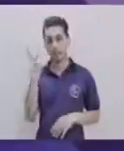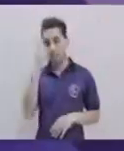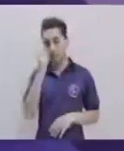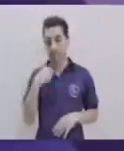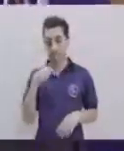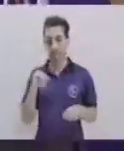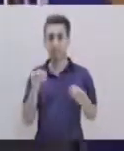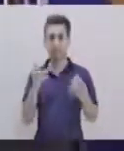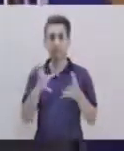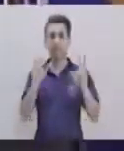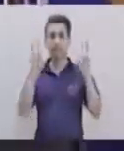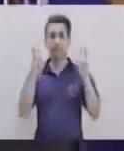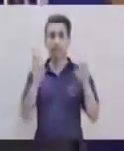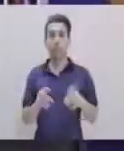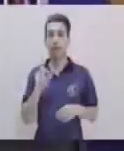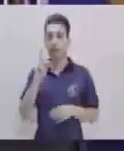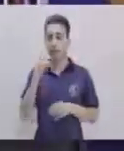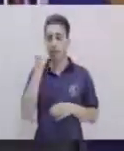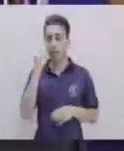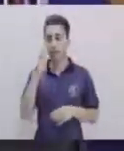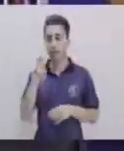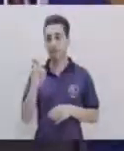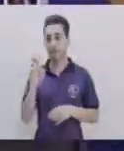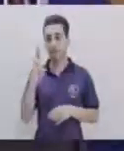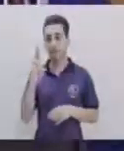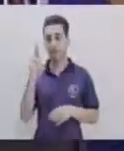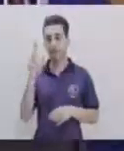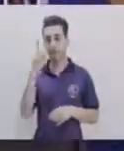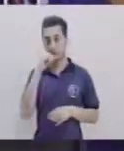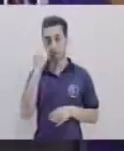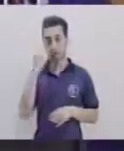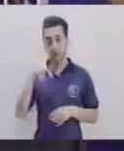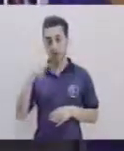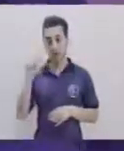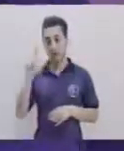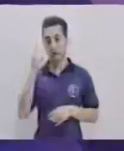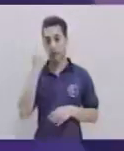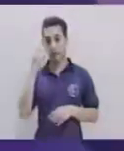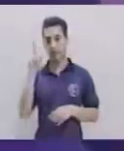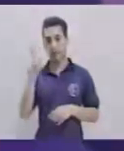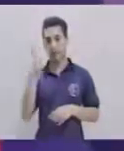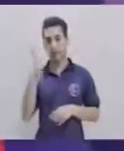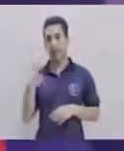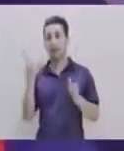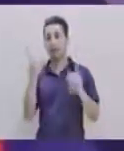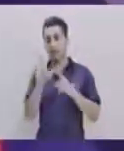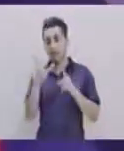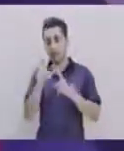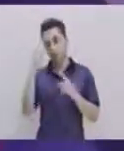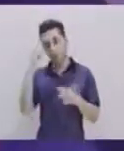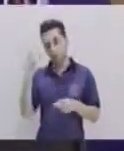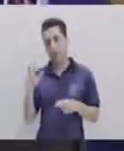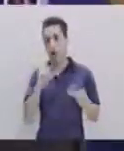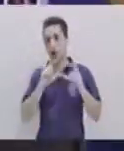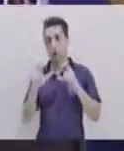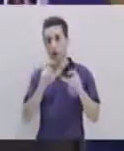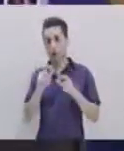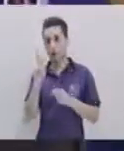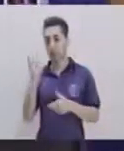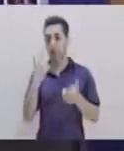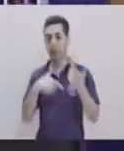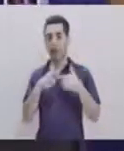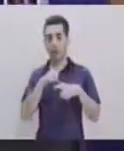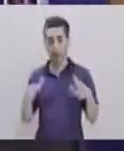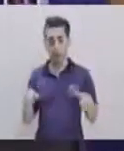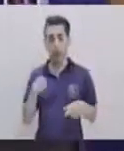de direccionalidad de las letras para el área de comunicación y lenguaje de primero primario. Si en casa